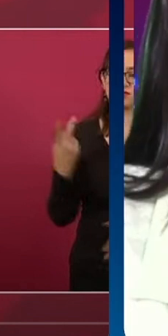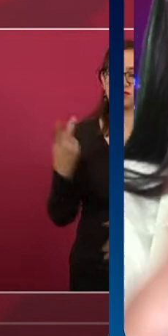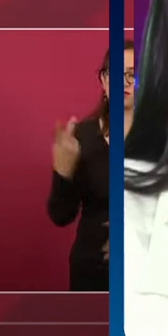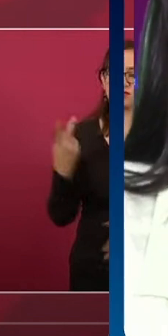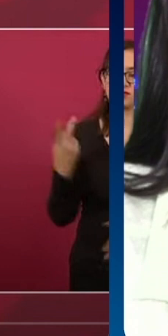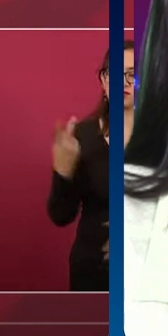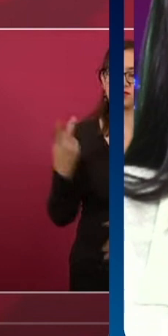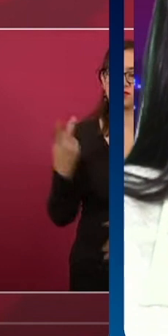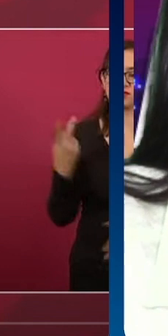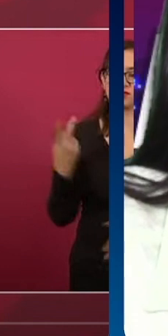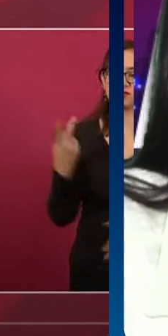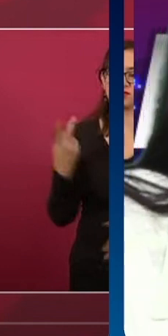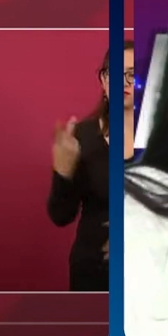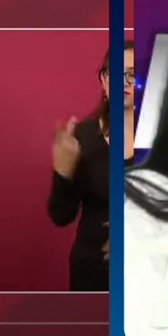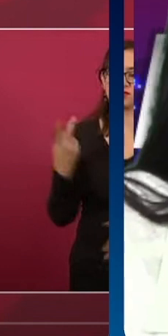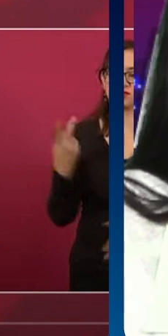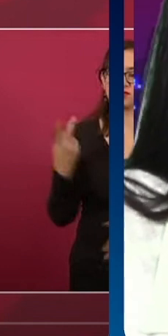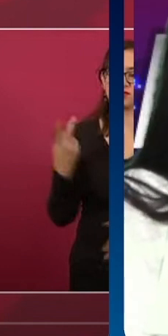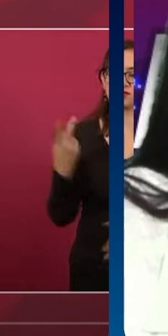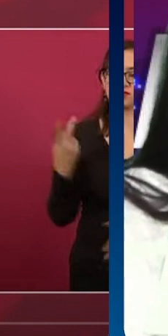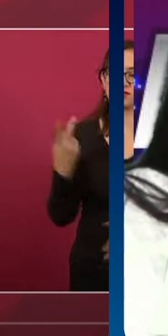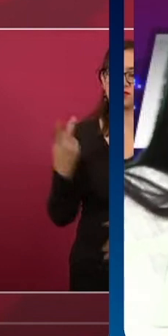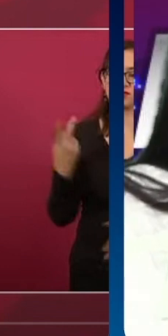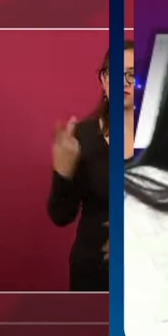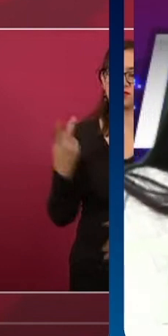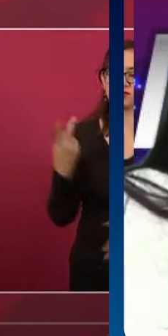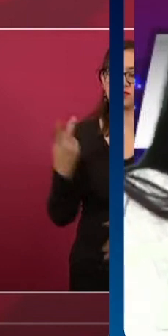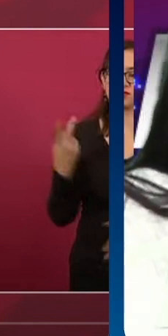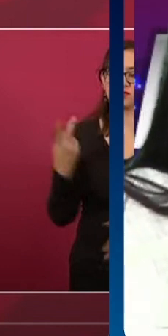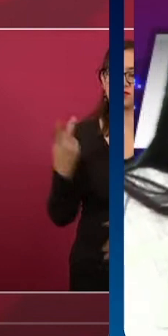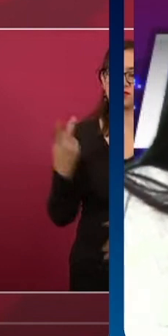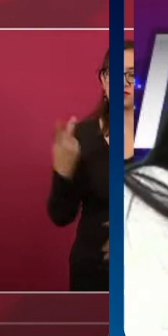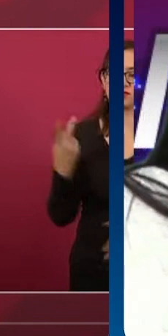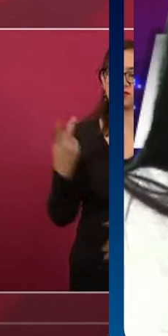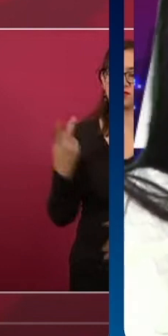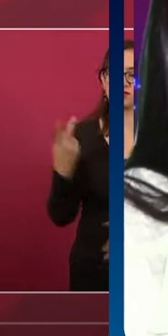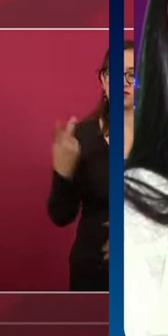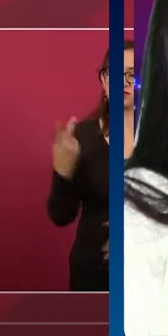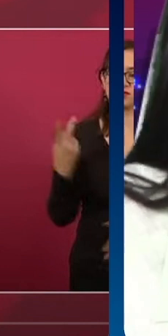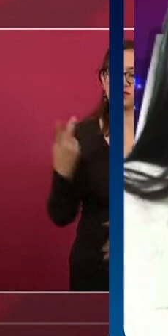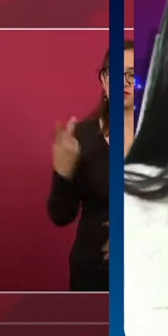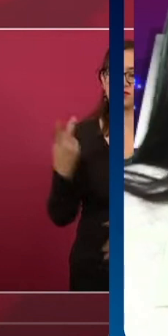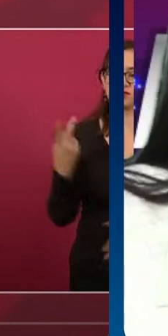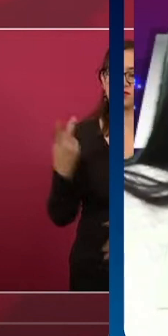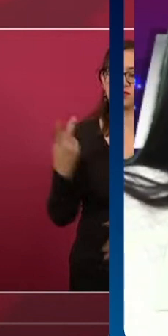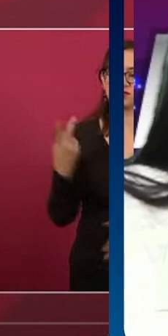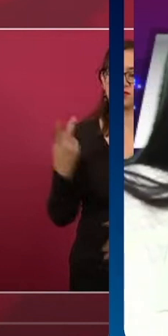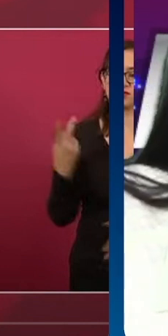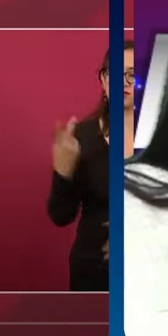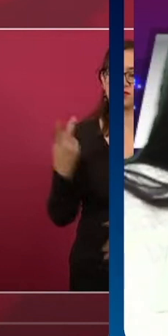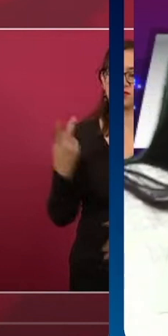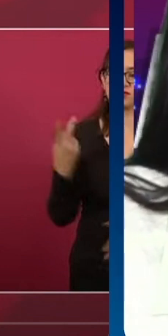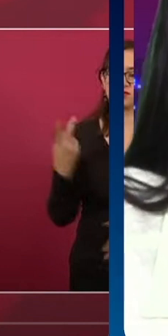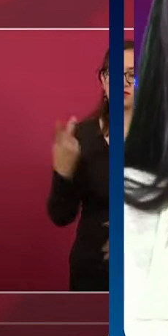y no por eso López Obrador va a agarrar una bandera como la hace la oposición para lucrar y buscar votos o popularidad. Pues bueno, mi querida familia, con